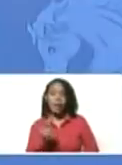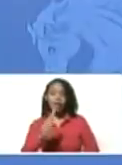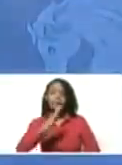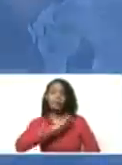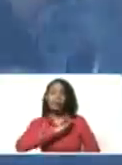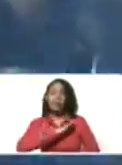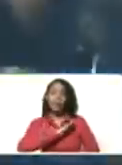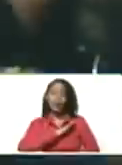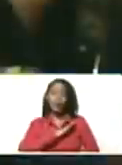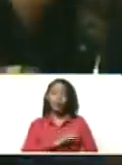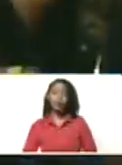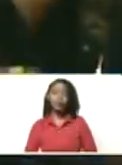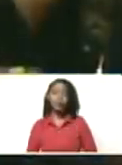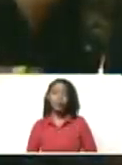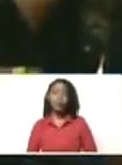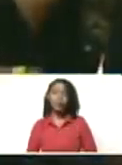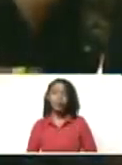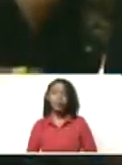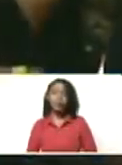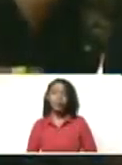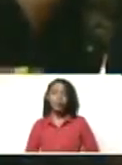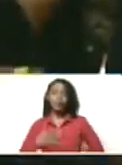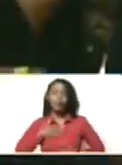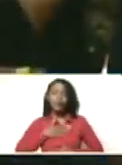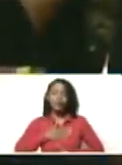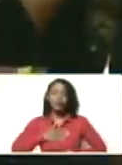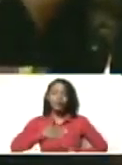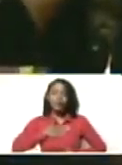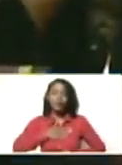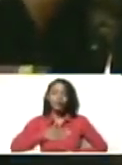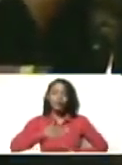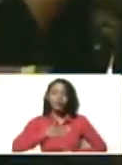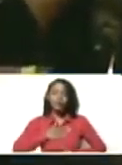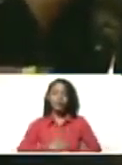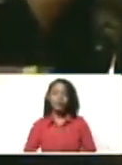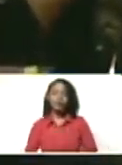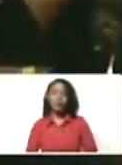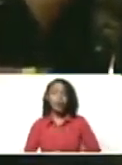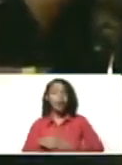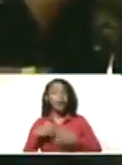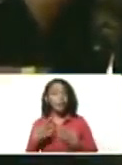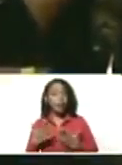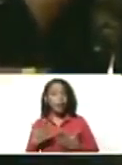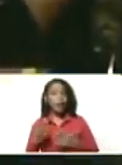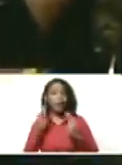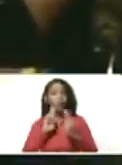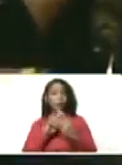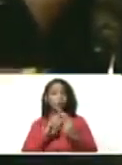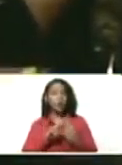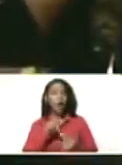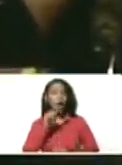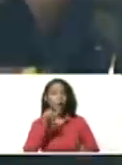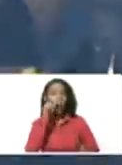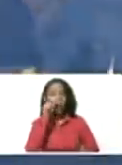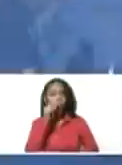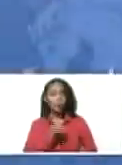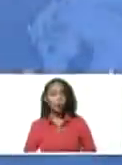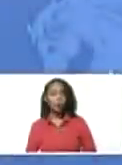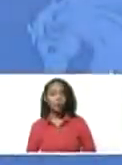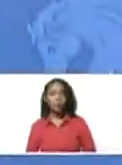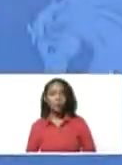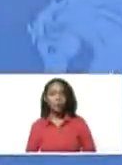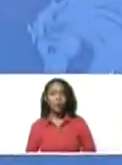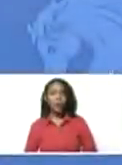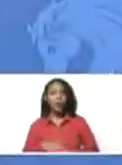tenemos la satisfacción de haber conocido a tu padre,